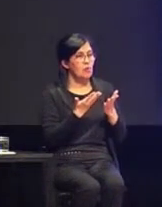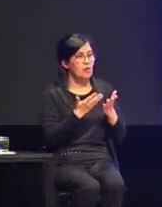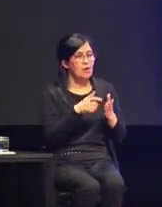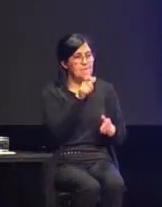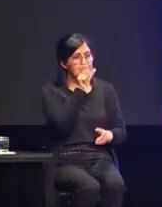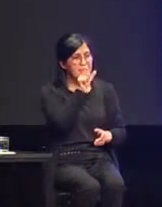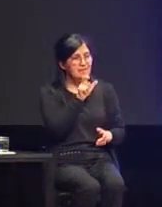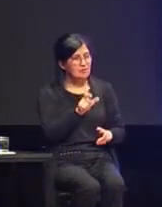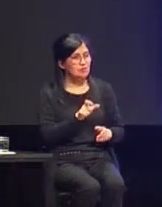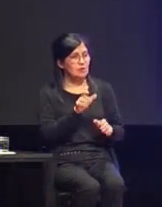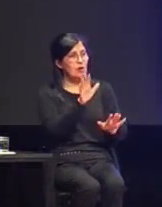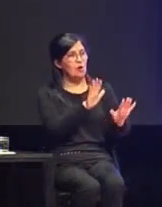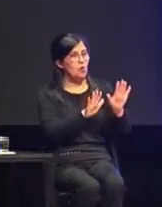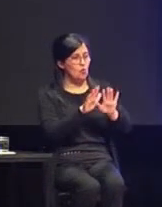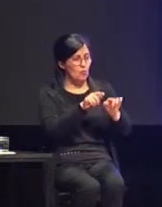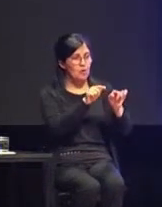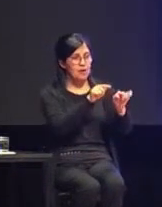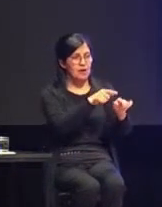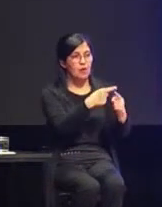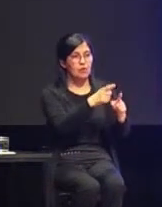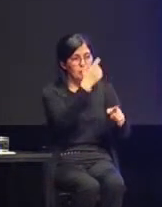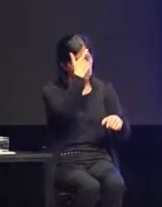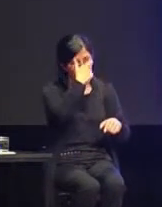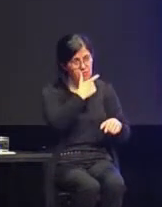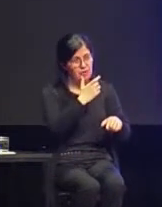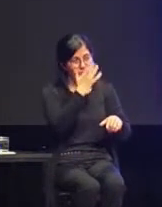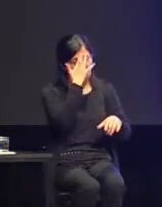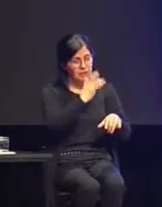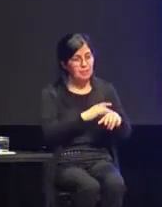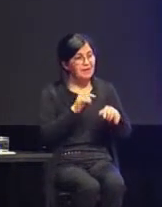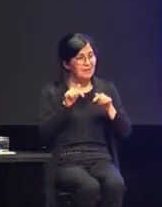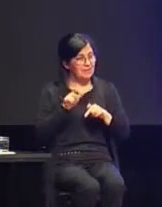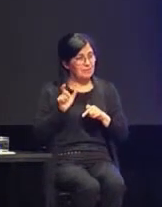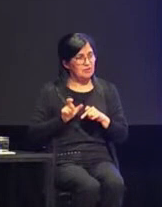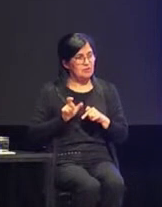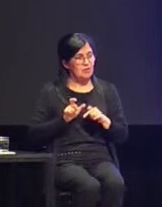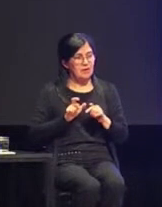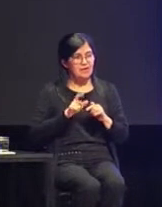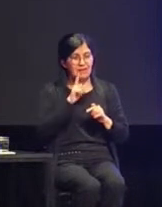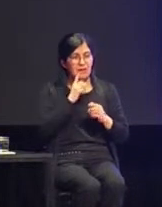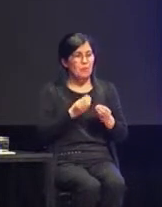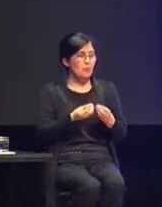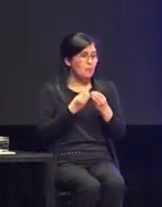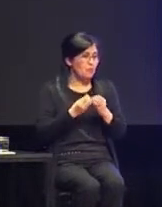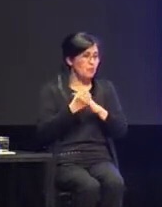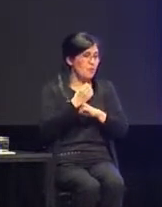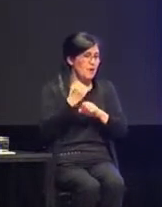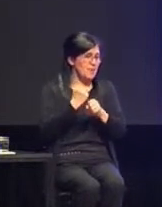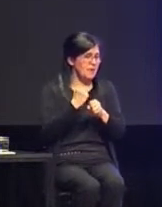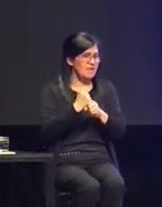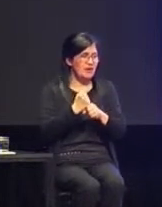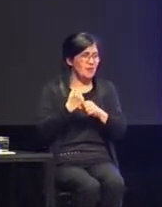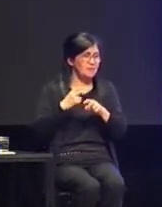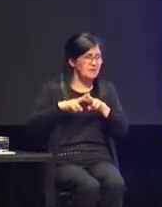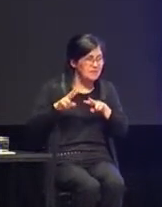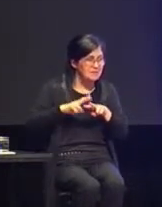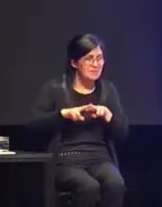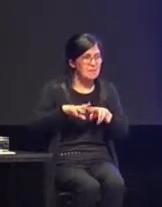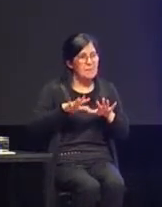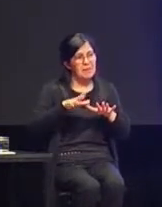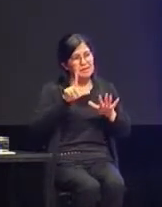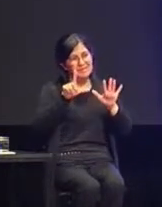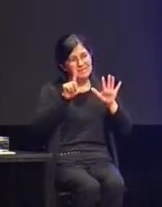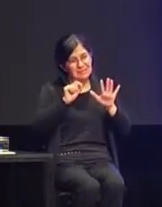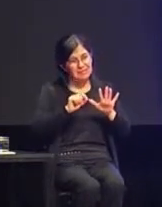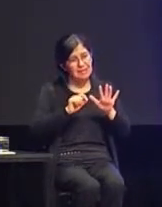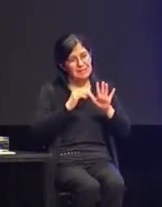cuidador. El índice SARIT es altísimo, o sea, más de el 70 y tanto %